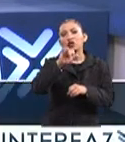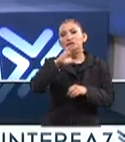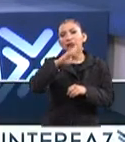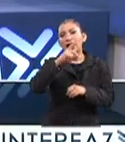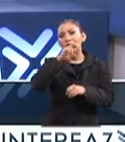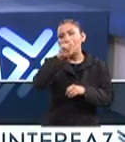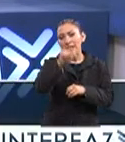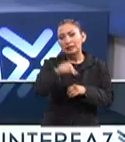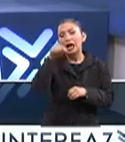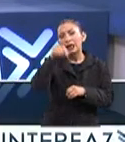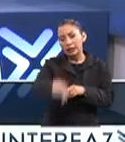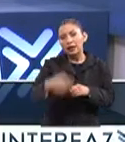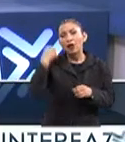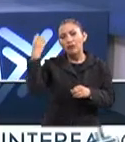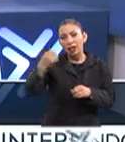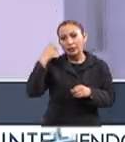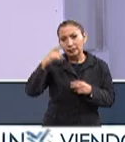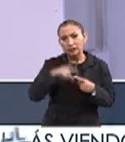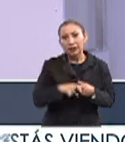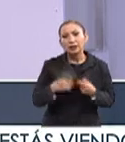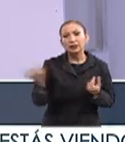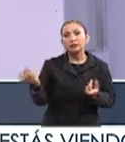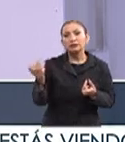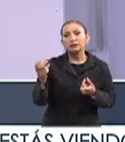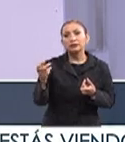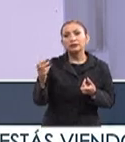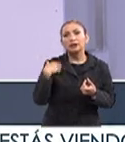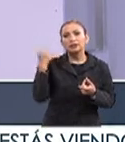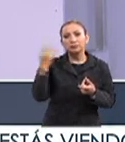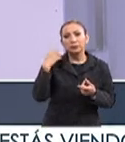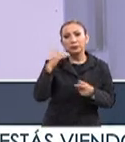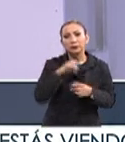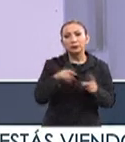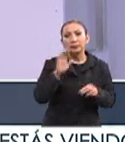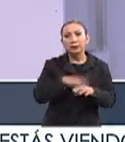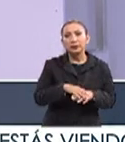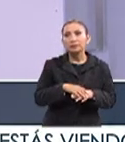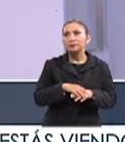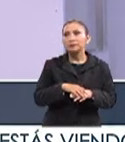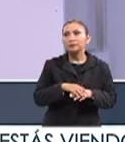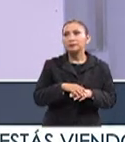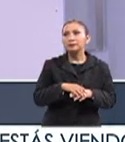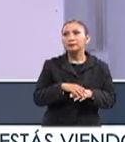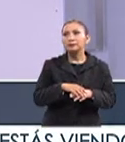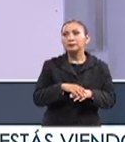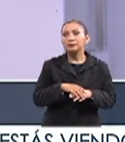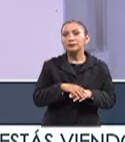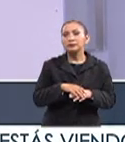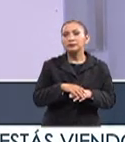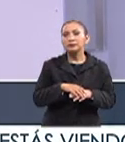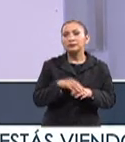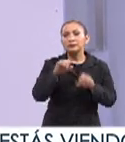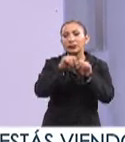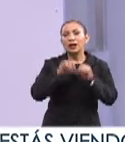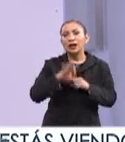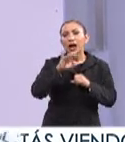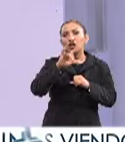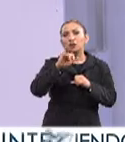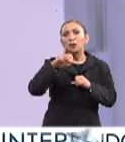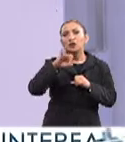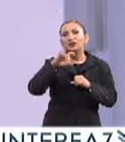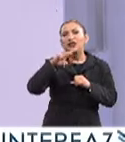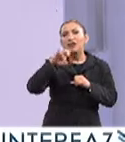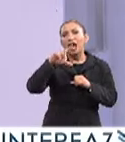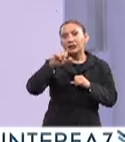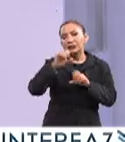Chávez, donde se harán las conferencias, los seminarios y demás. Y en la sala Carlos